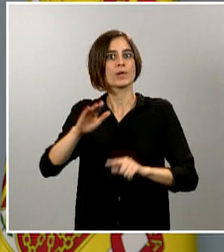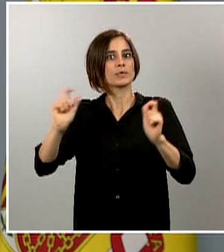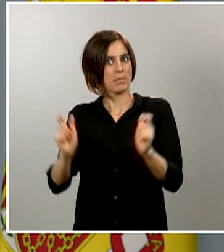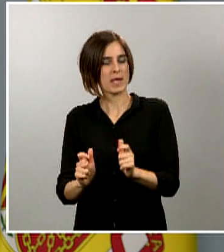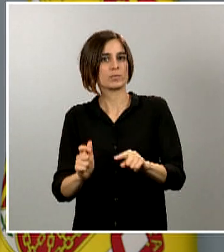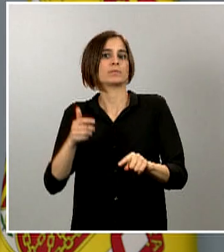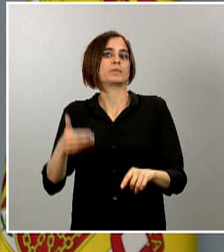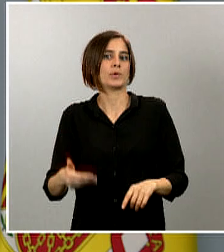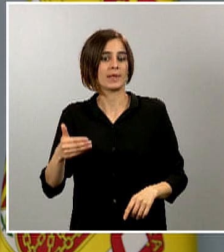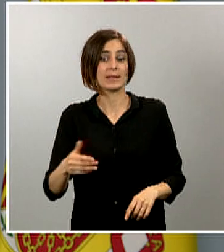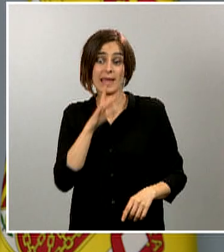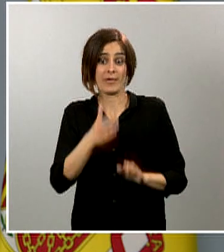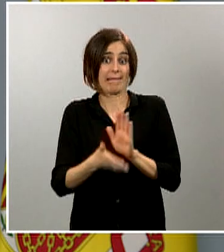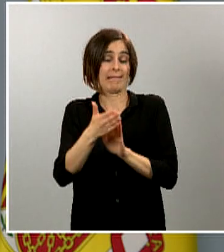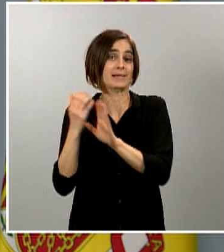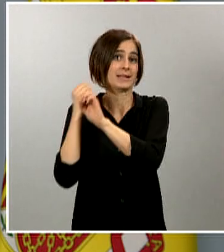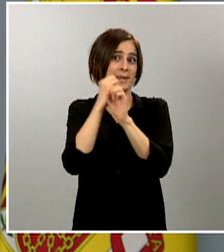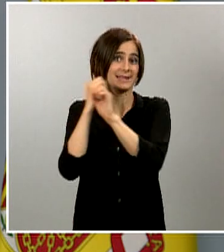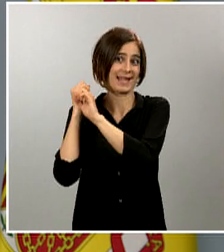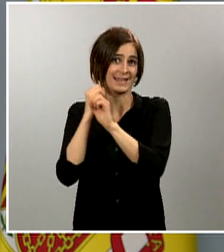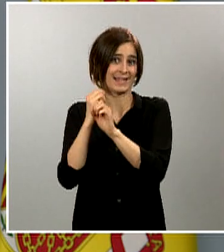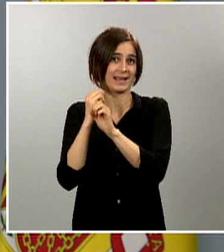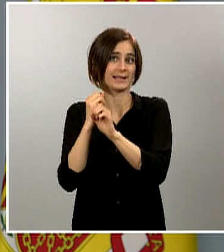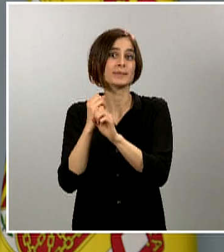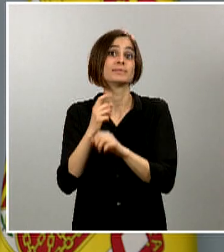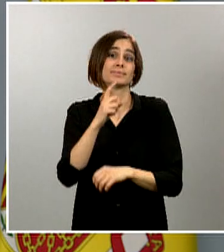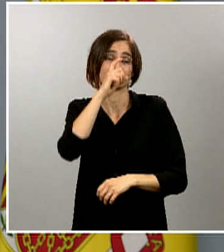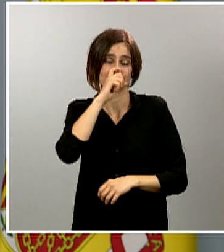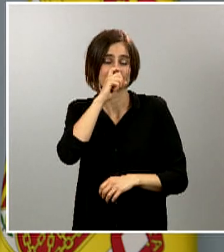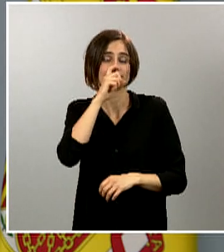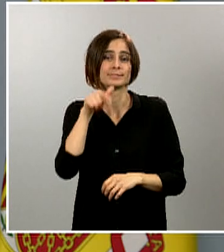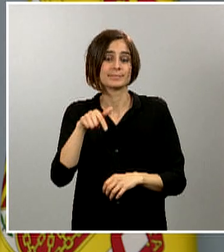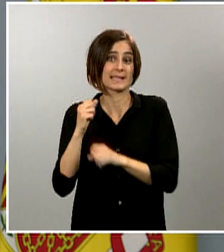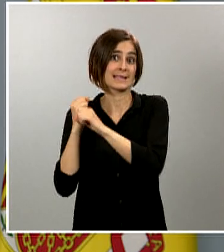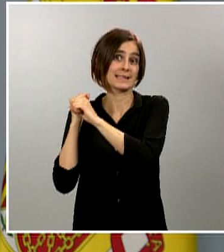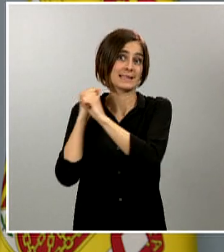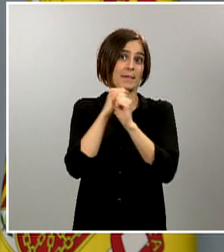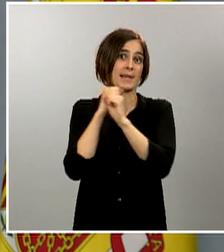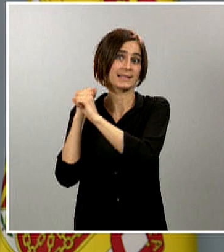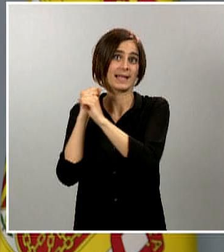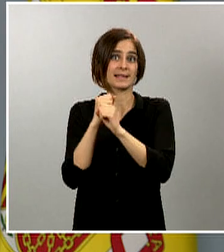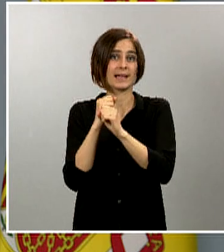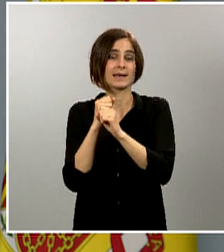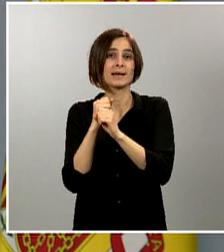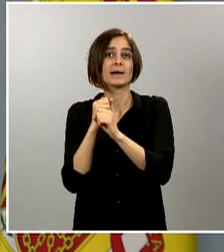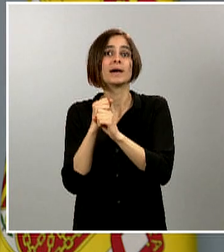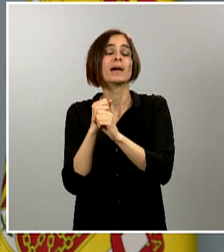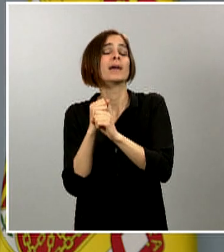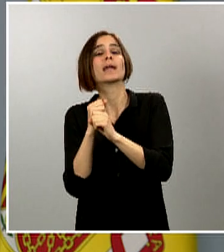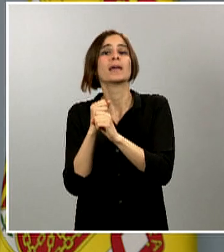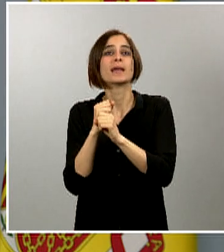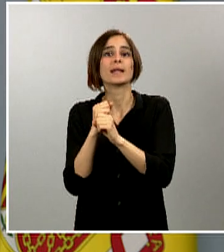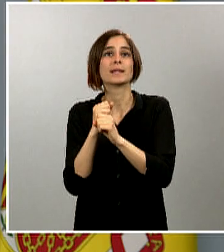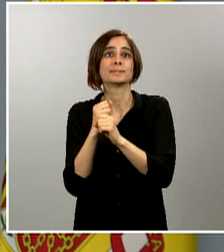Semana Santa. Y recordar que evidentemente dentro de esta Semana Santa, que no sé cómo la vamos a definir en